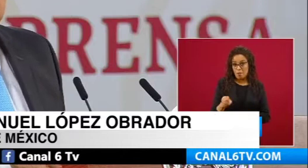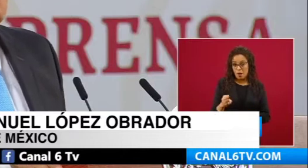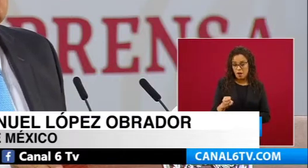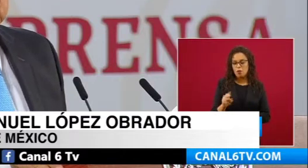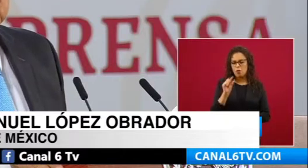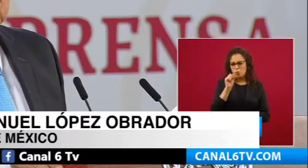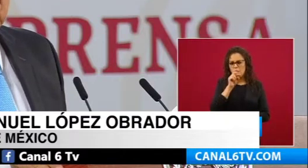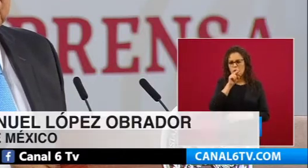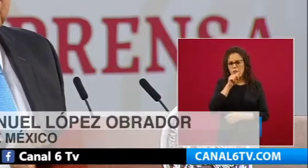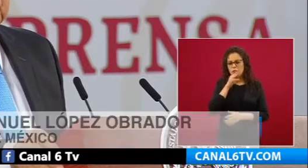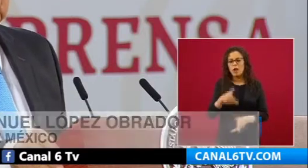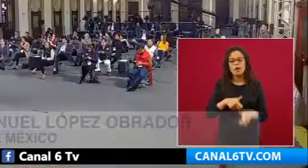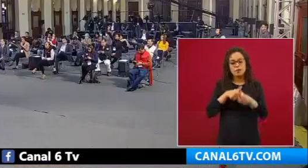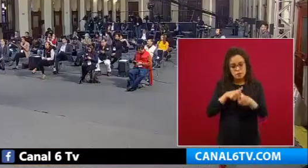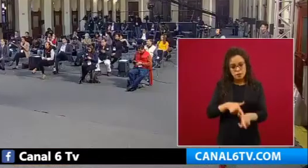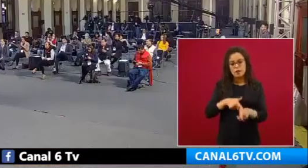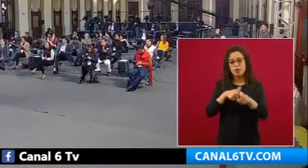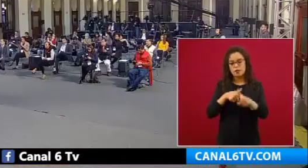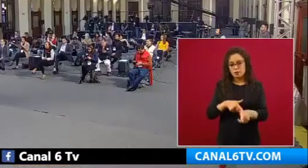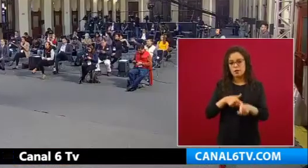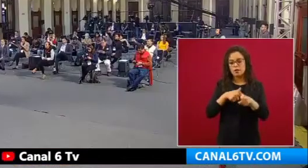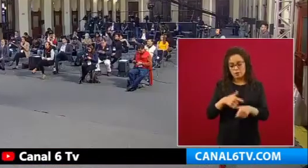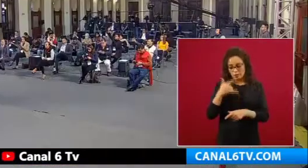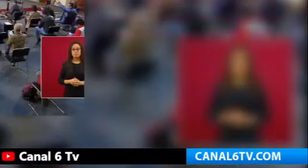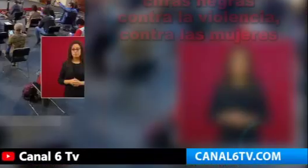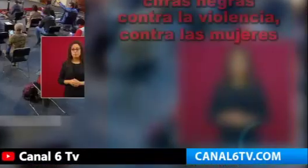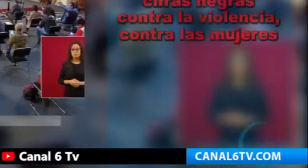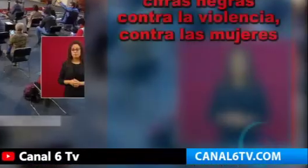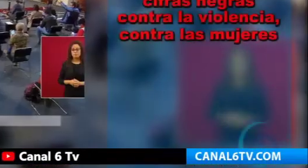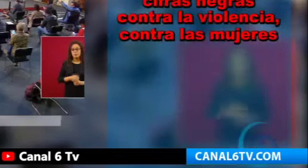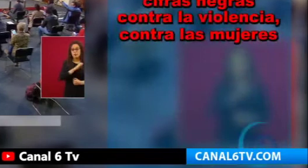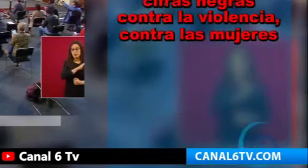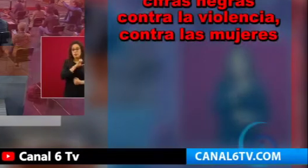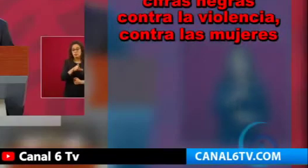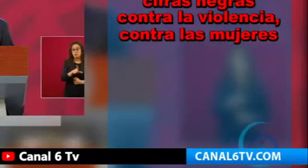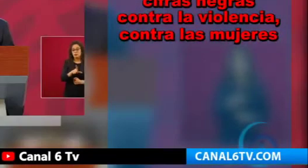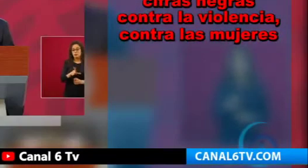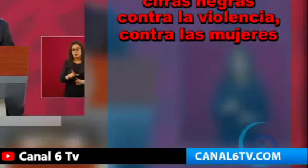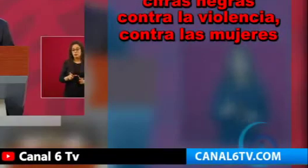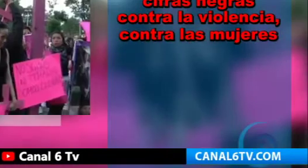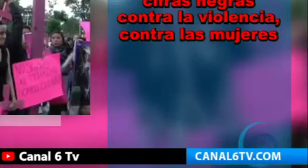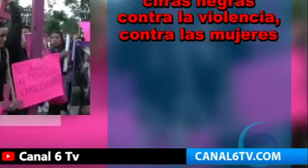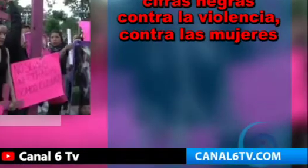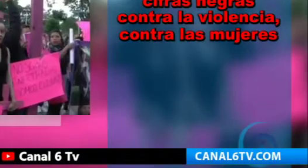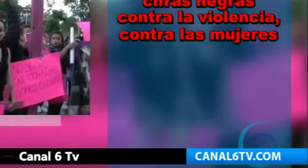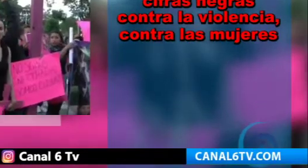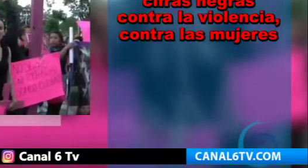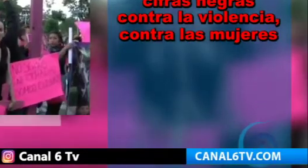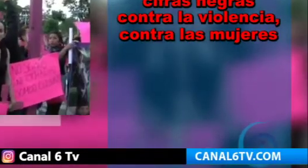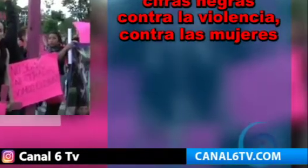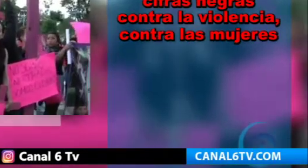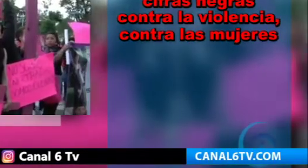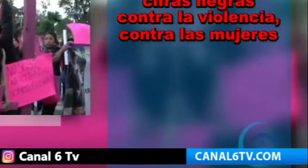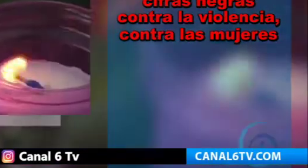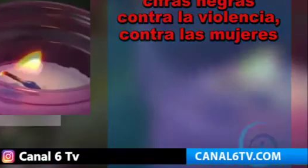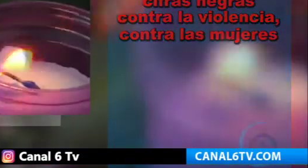trabajando con ese propósito. Esto dijo el presidente de la República, Andrés Manuel López Obrador, el pasado 6 de mayo, luego